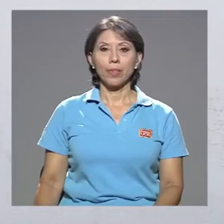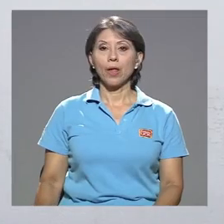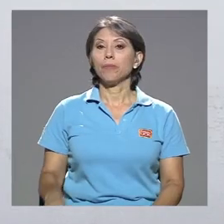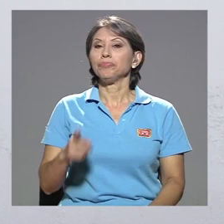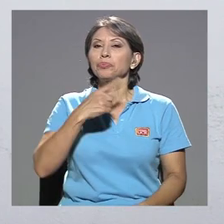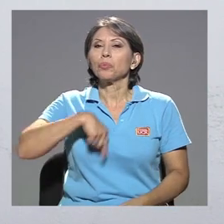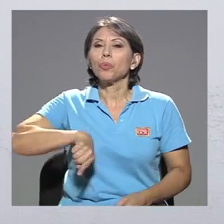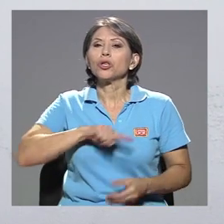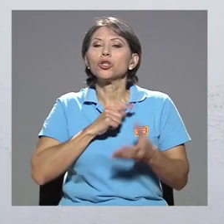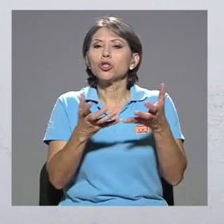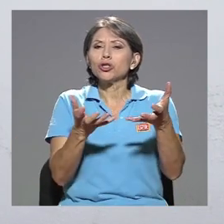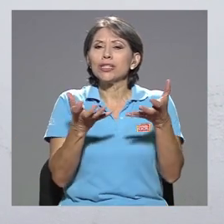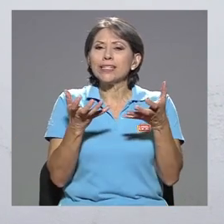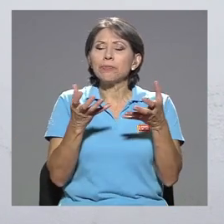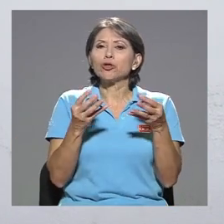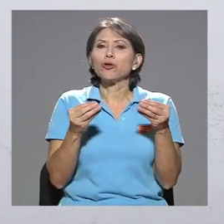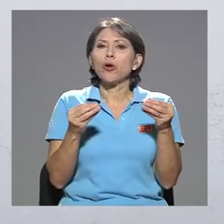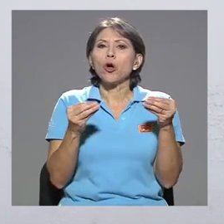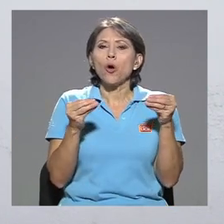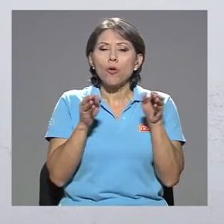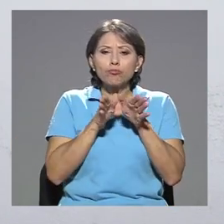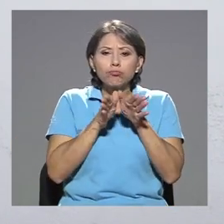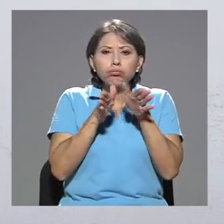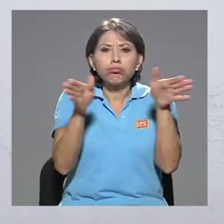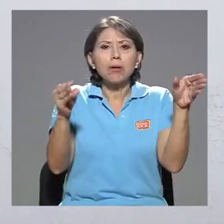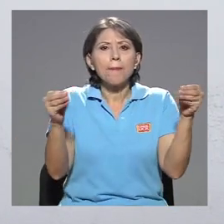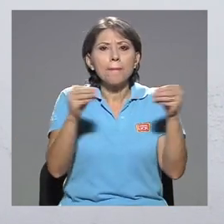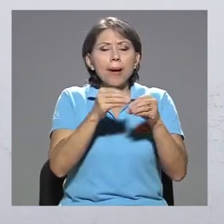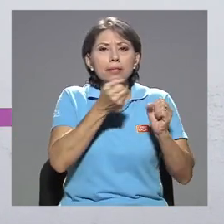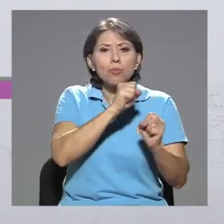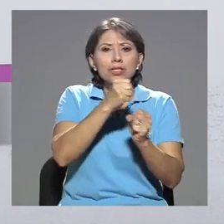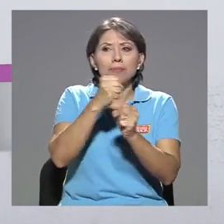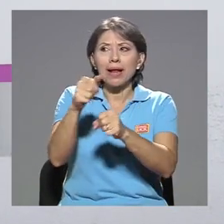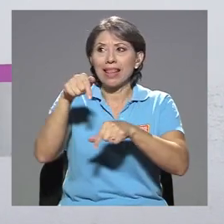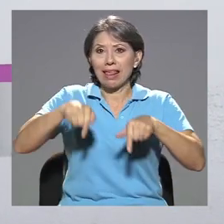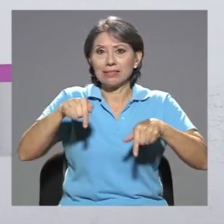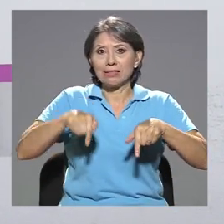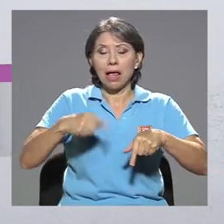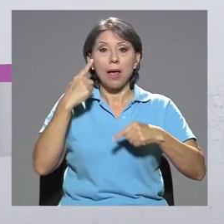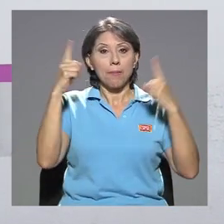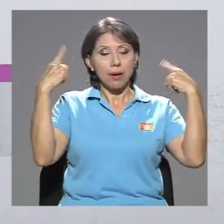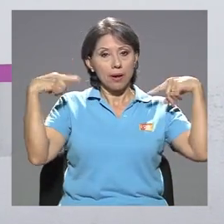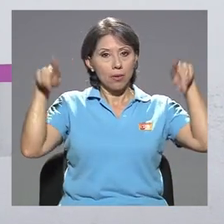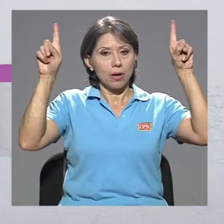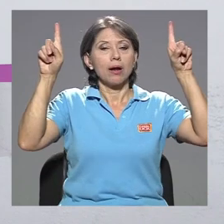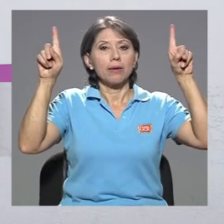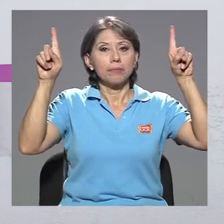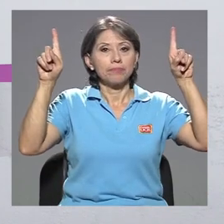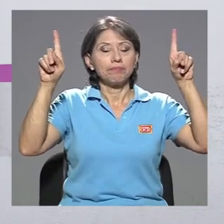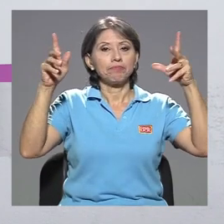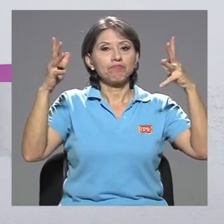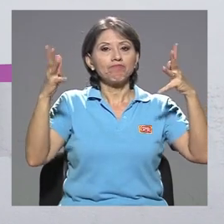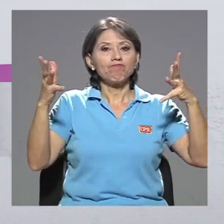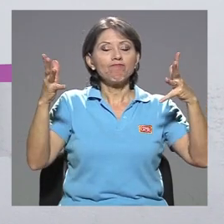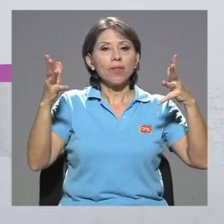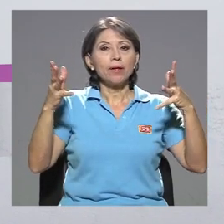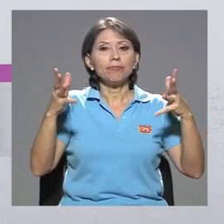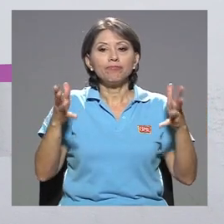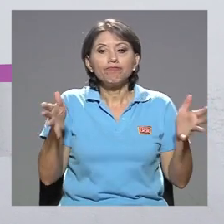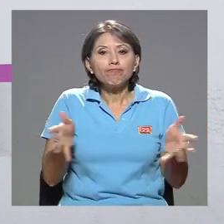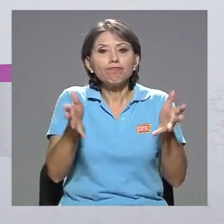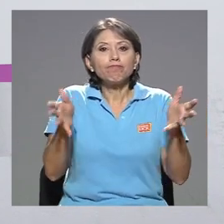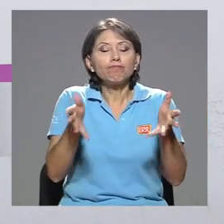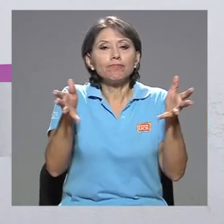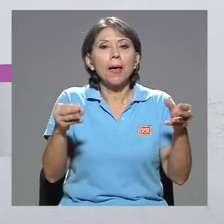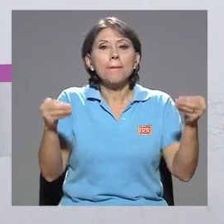nosotros quisimos abarcar más municipalidades en este en este país para poder lograr tanto generar